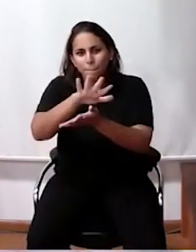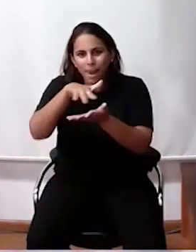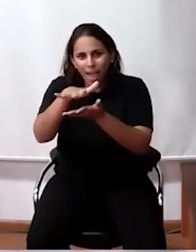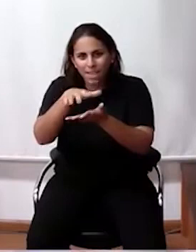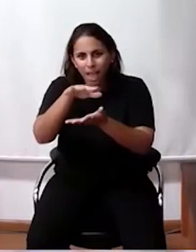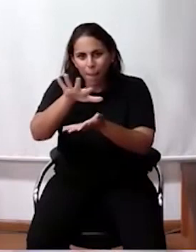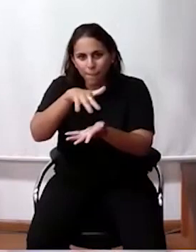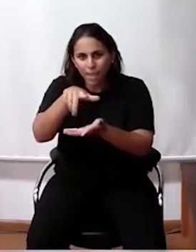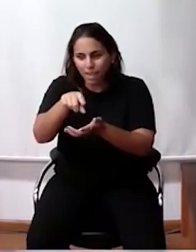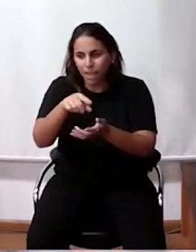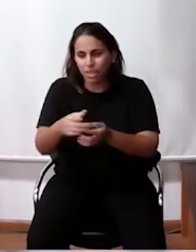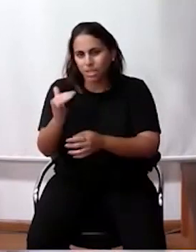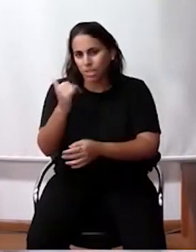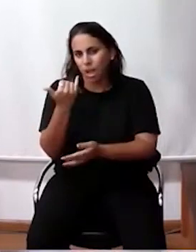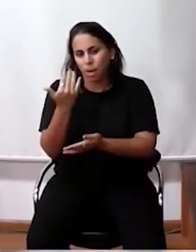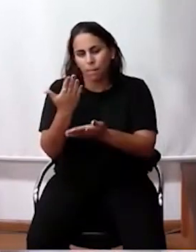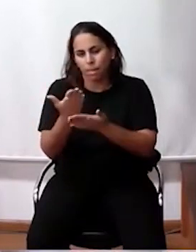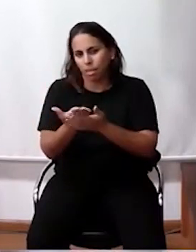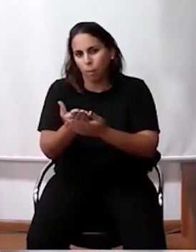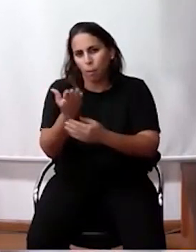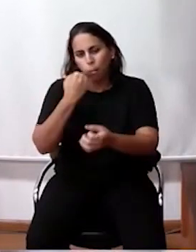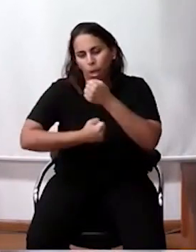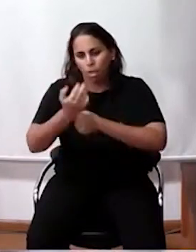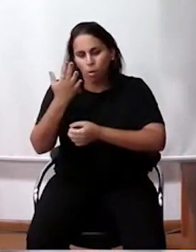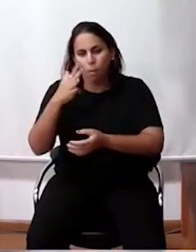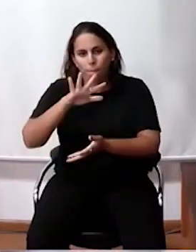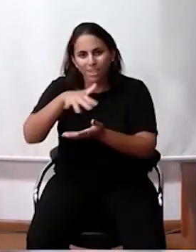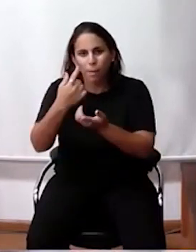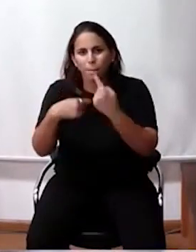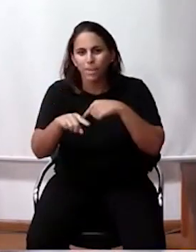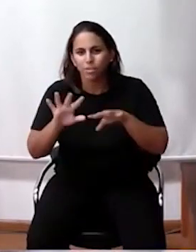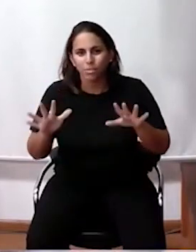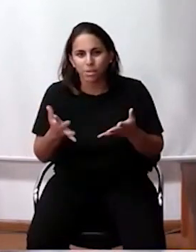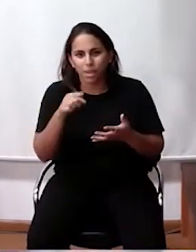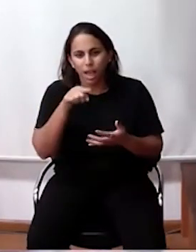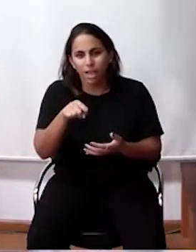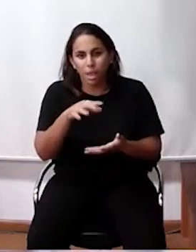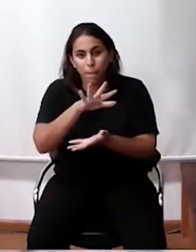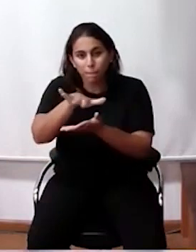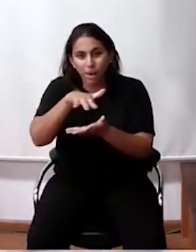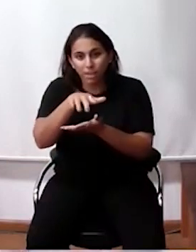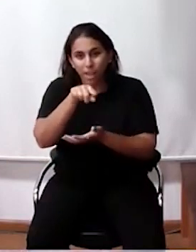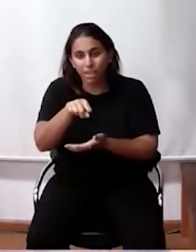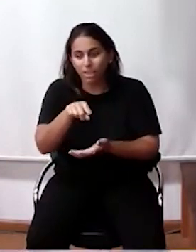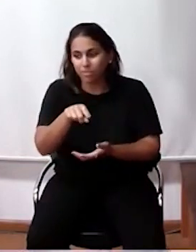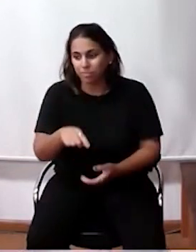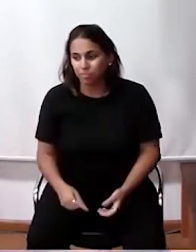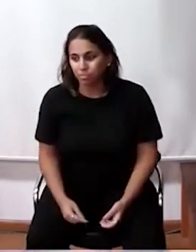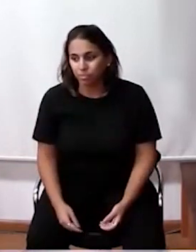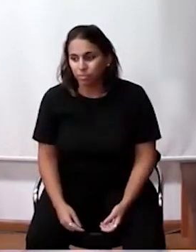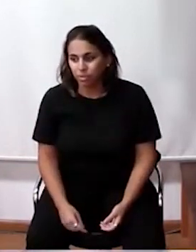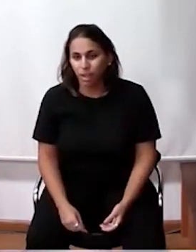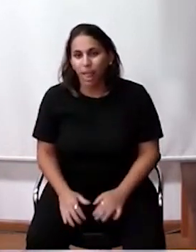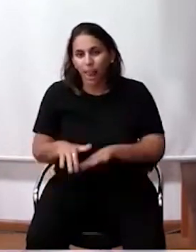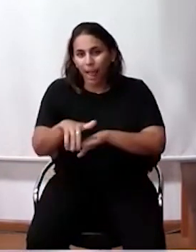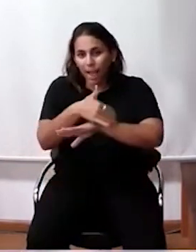hablando de hace muchísimos años Pero qué sucede esa plaza carece es de las